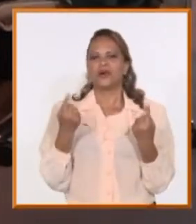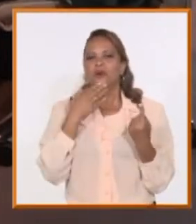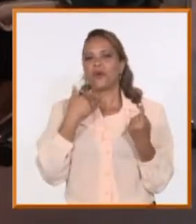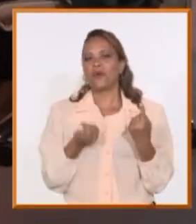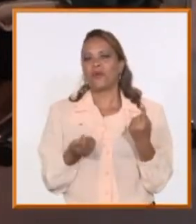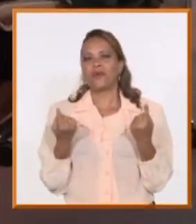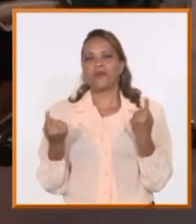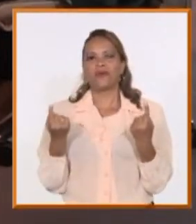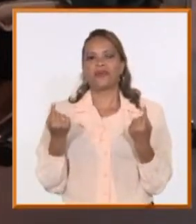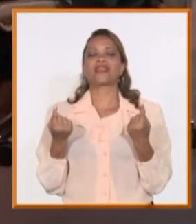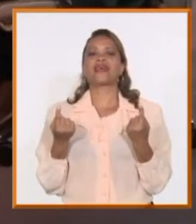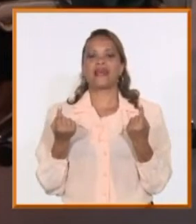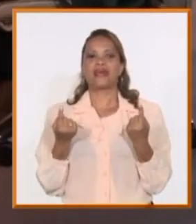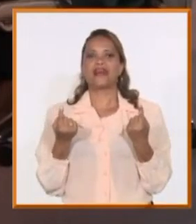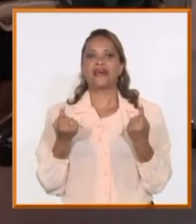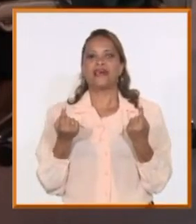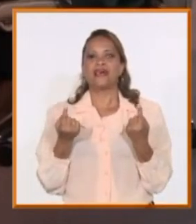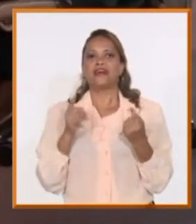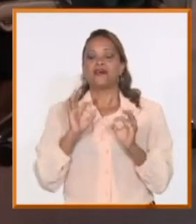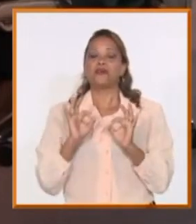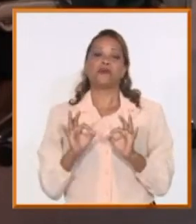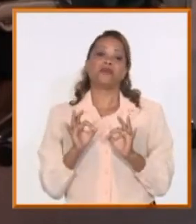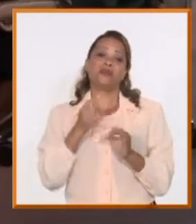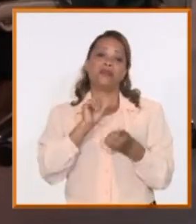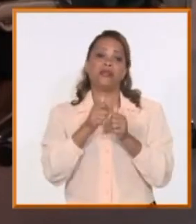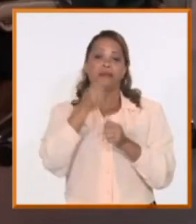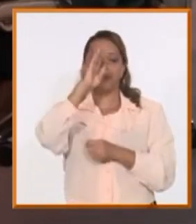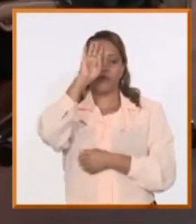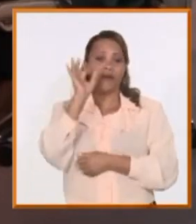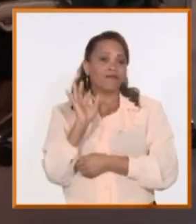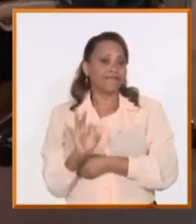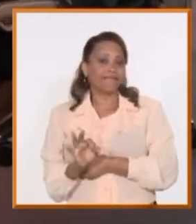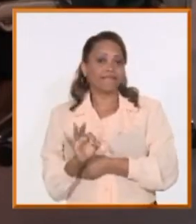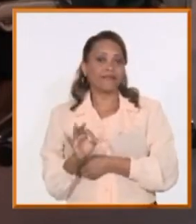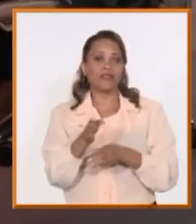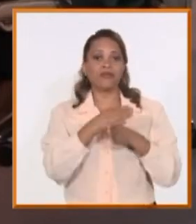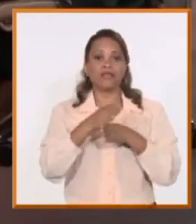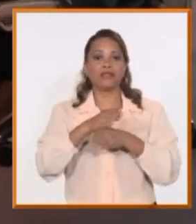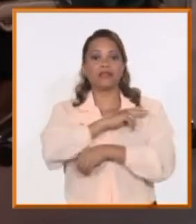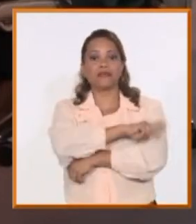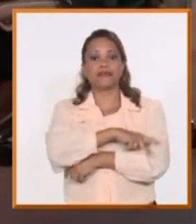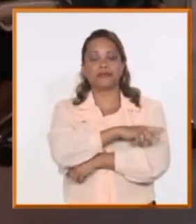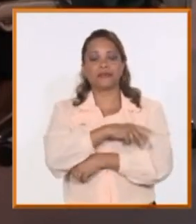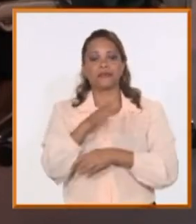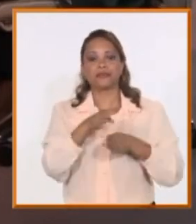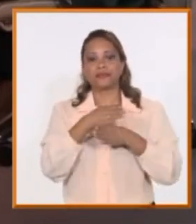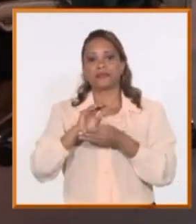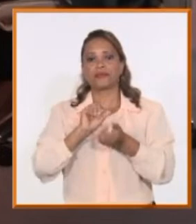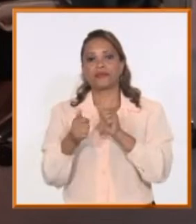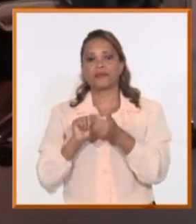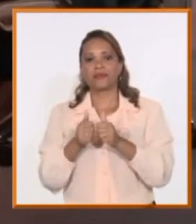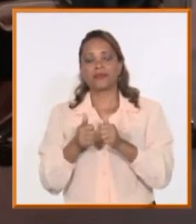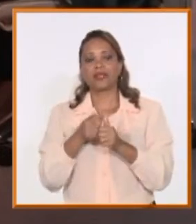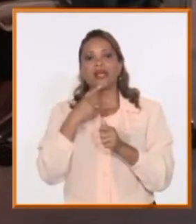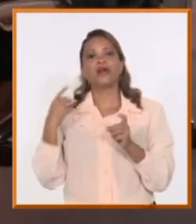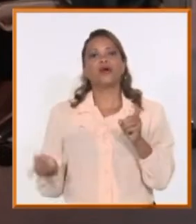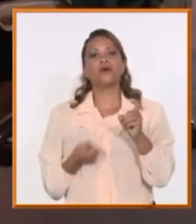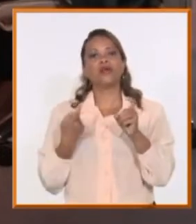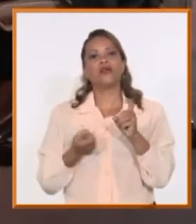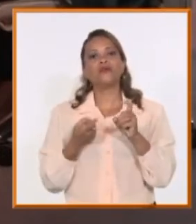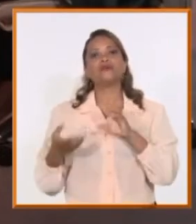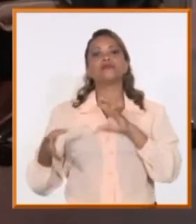supuesto, como viene ocurriendo con el deporte cubano, los juegos múltiples más recientes a cualquier nivel, una batalla